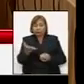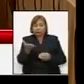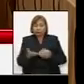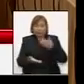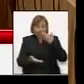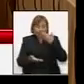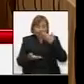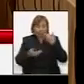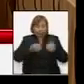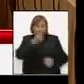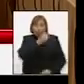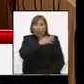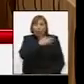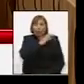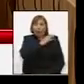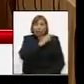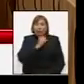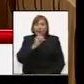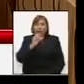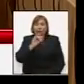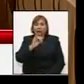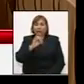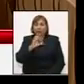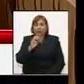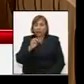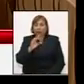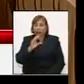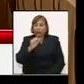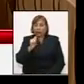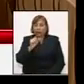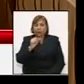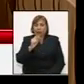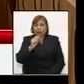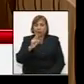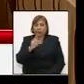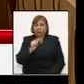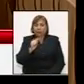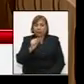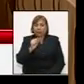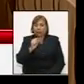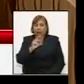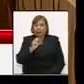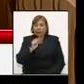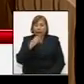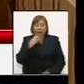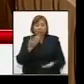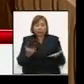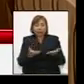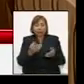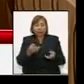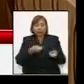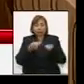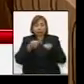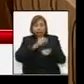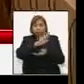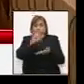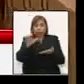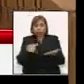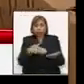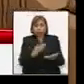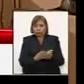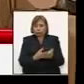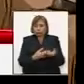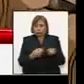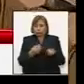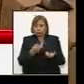el comandante de la Policía Nacional, Guillermo Fidel Castro Asa, quien estuvo al mando de todo,